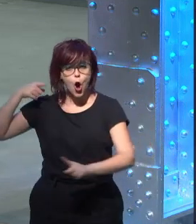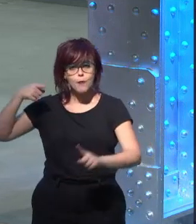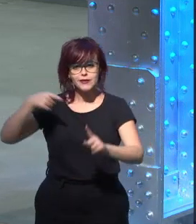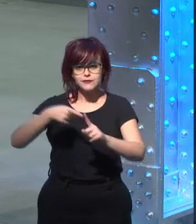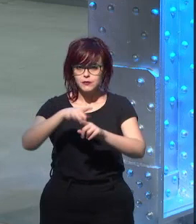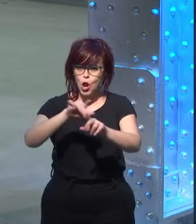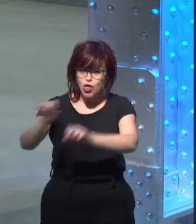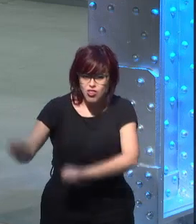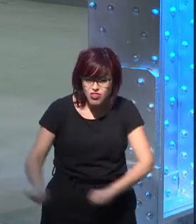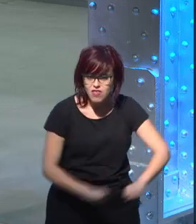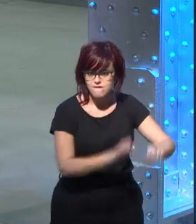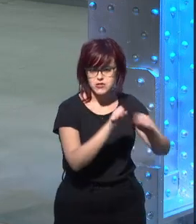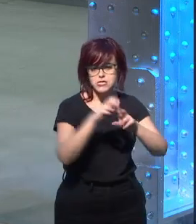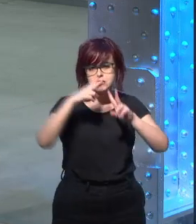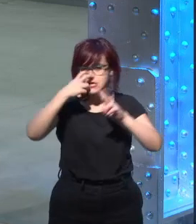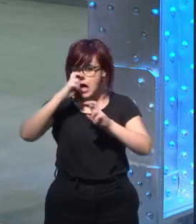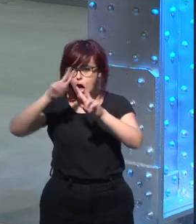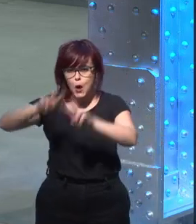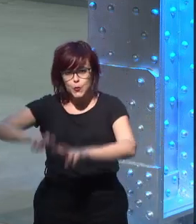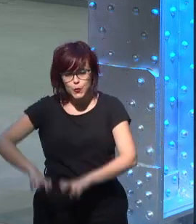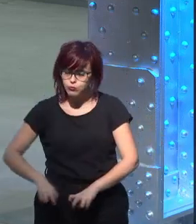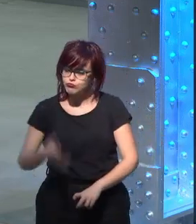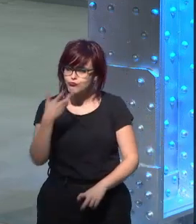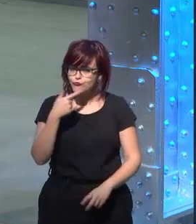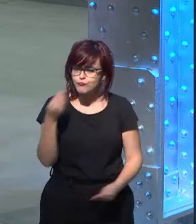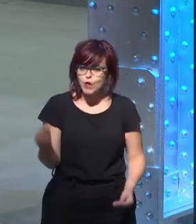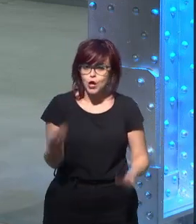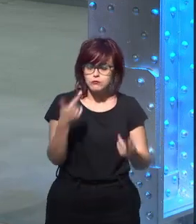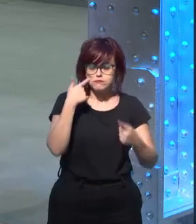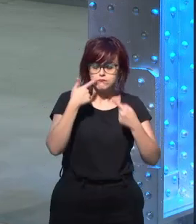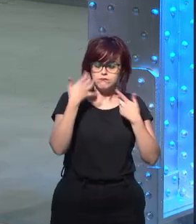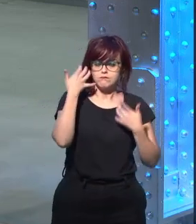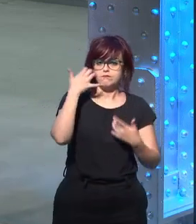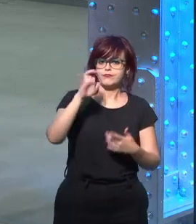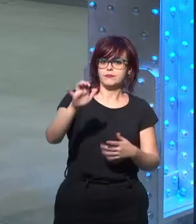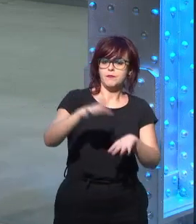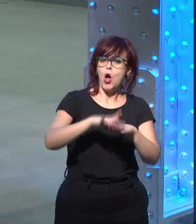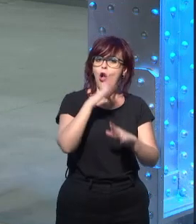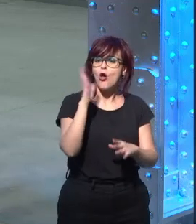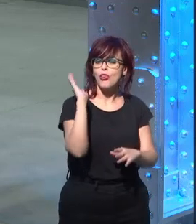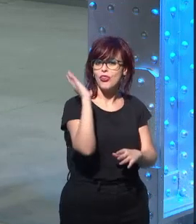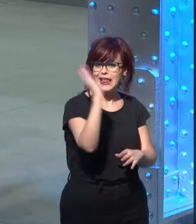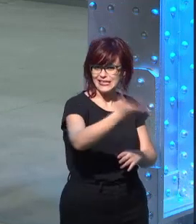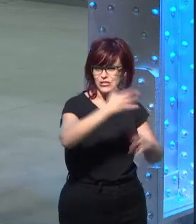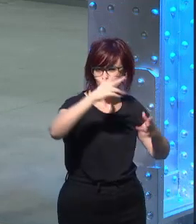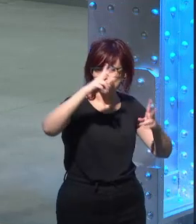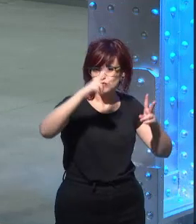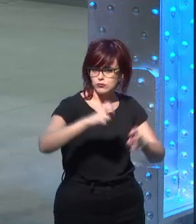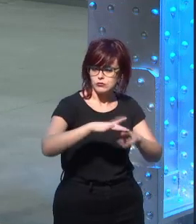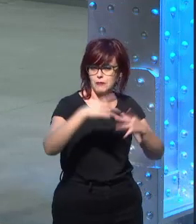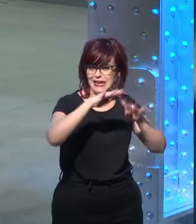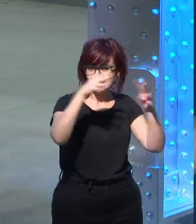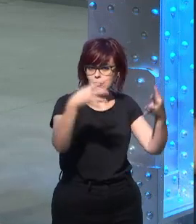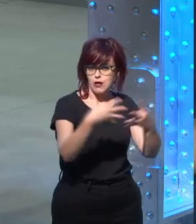esta imprescindible tarea. Nos ha impresionado la diferencia de delitos telemáticos que tenemos